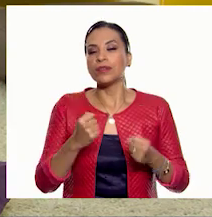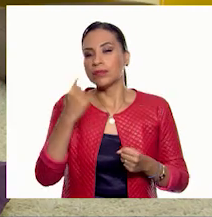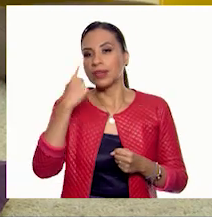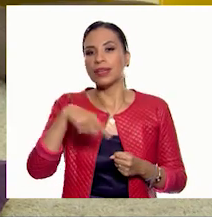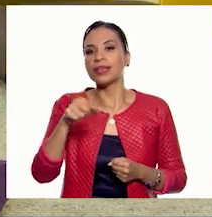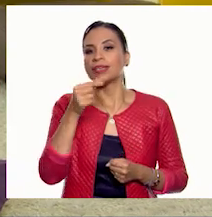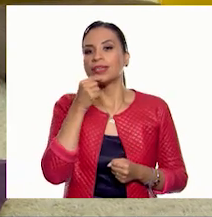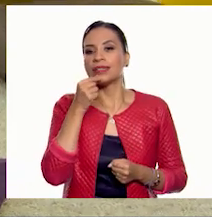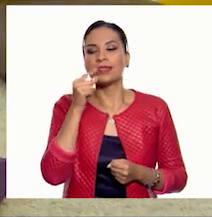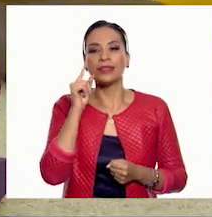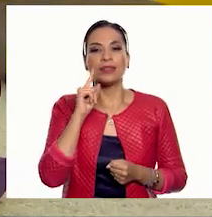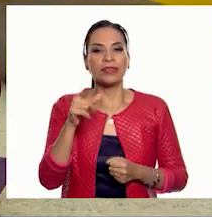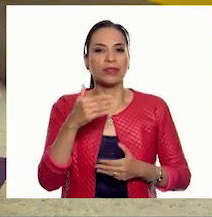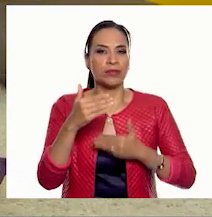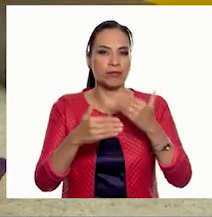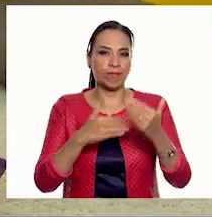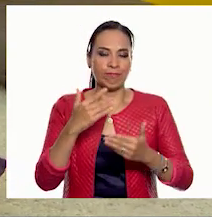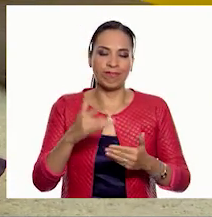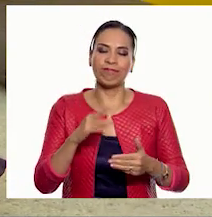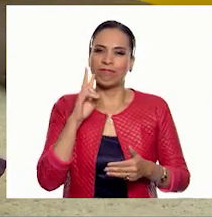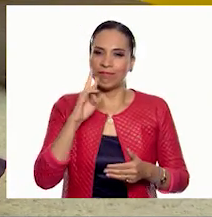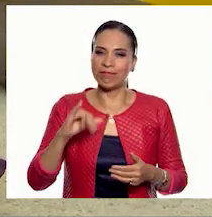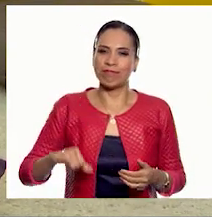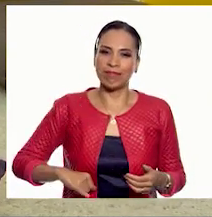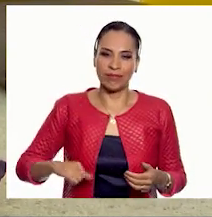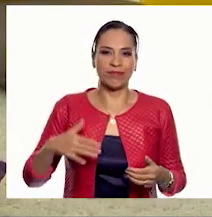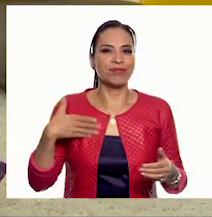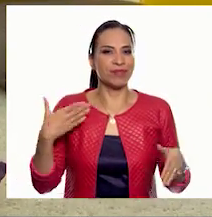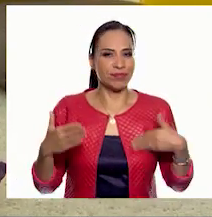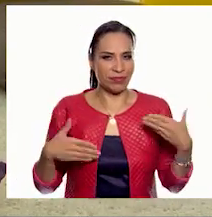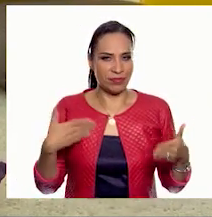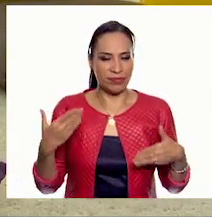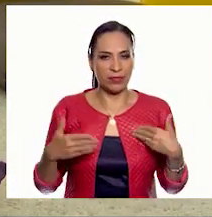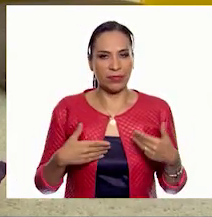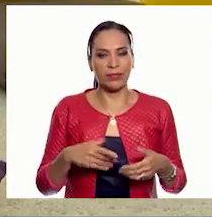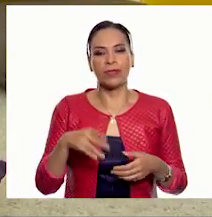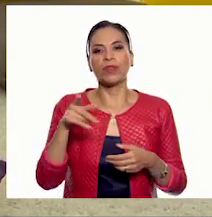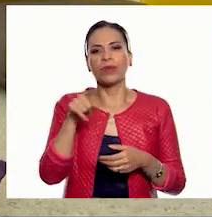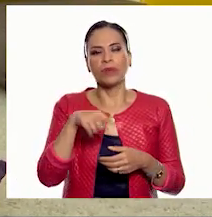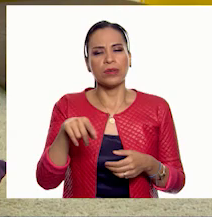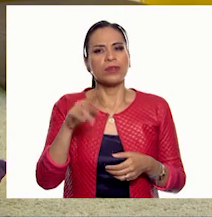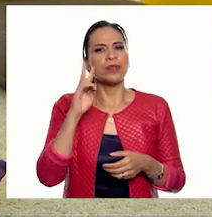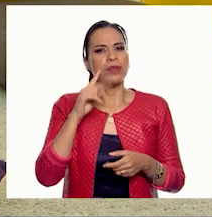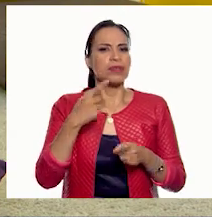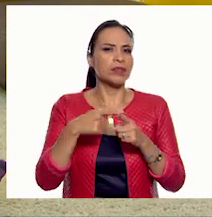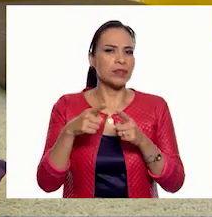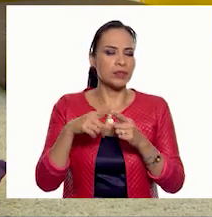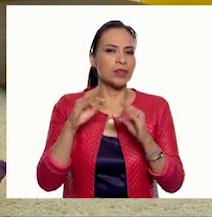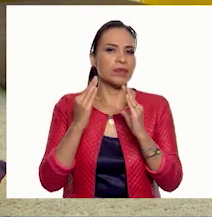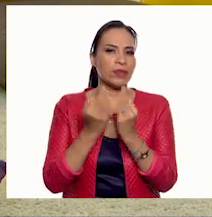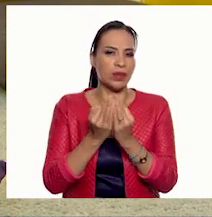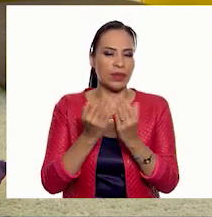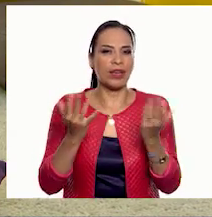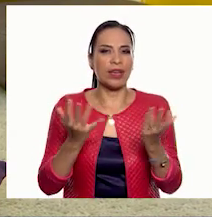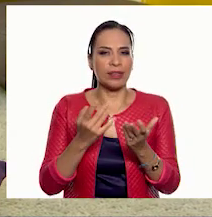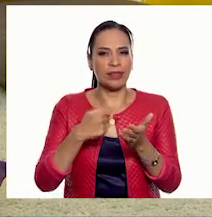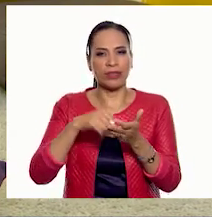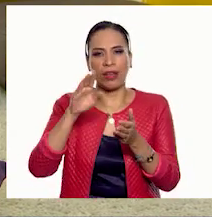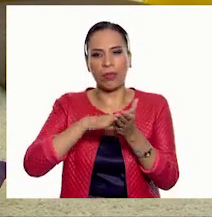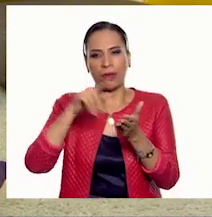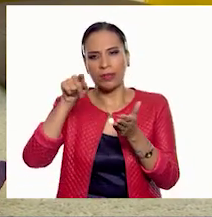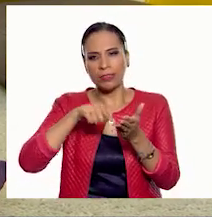las niñas y los niños el proceso será muy interesante y divertido. Permítanles encontrar diferentes formas de hacer